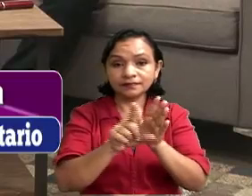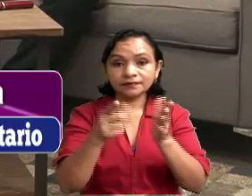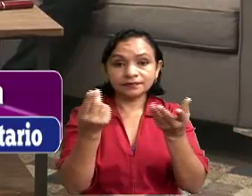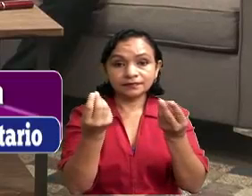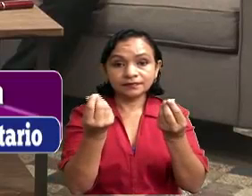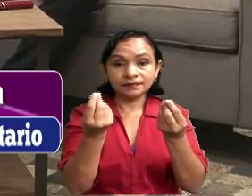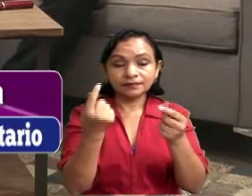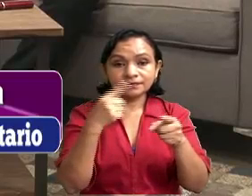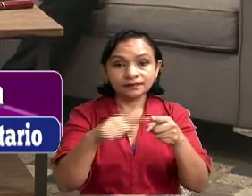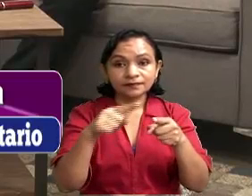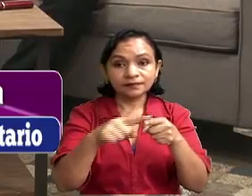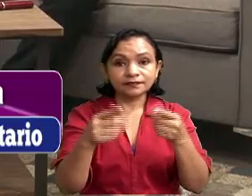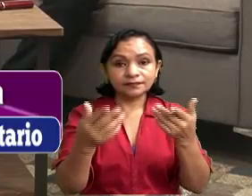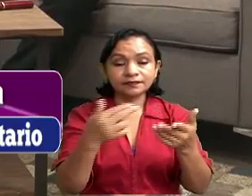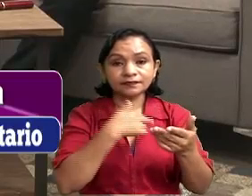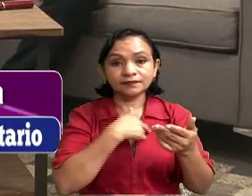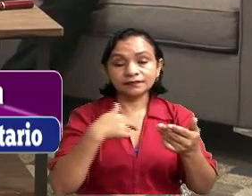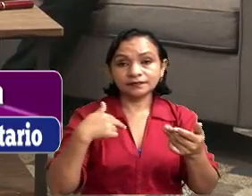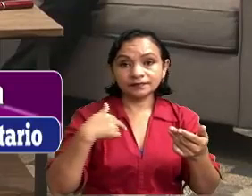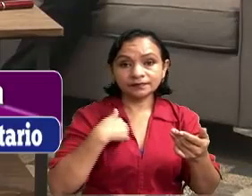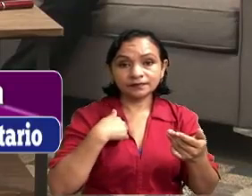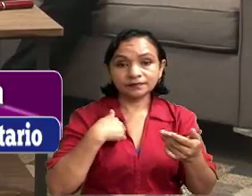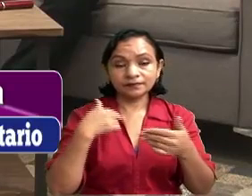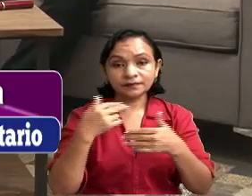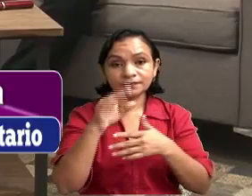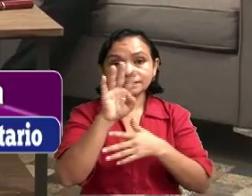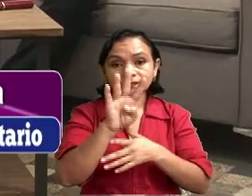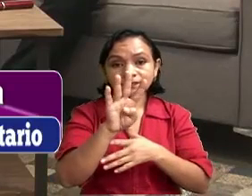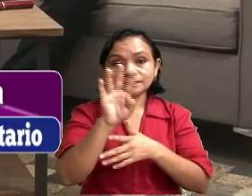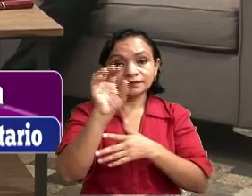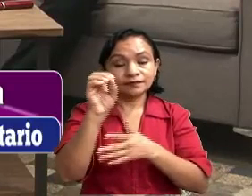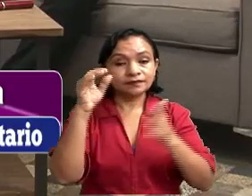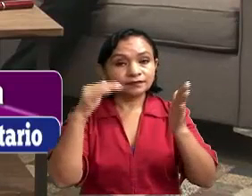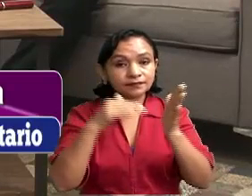Tributaria han sido de